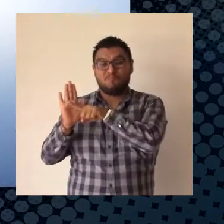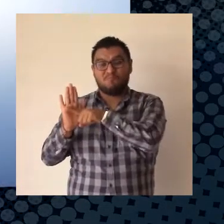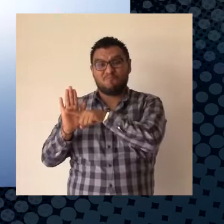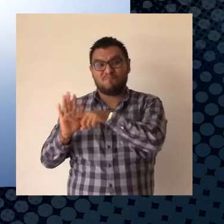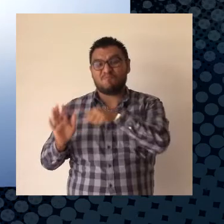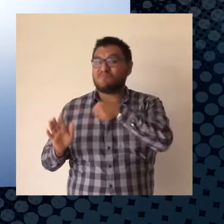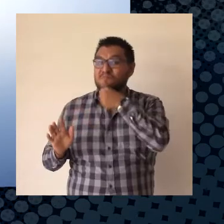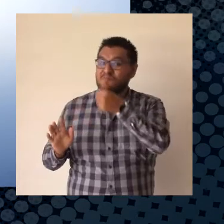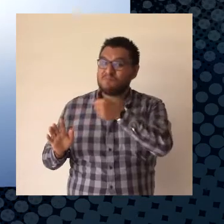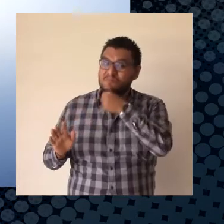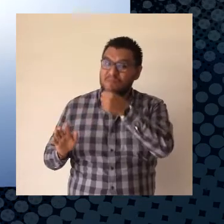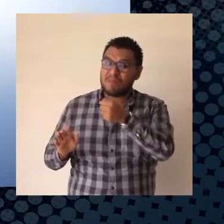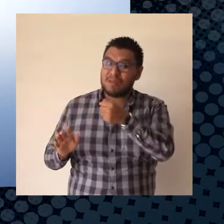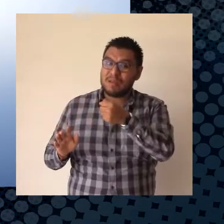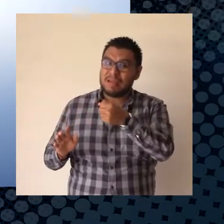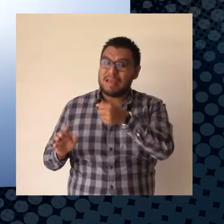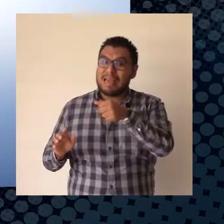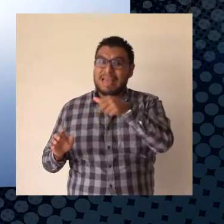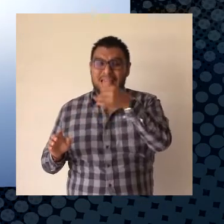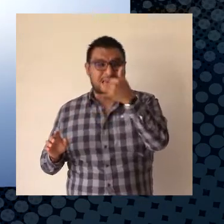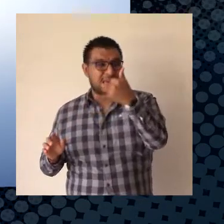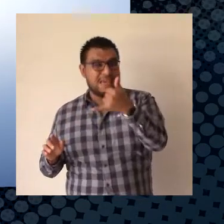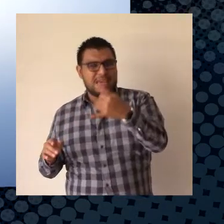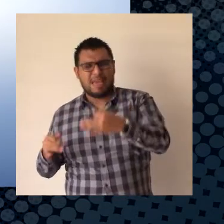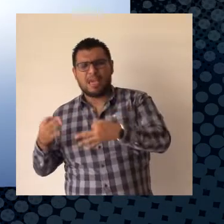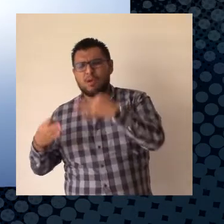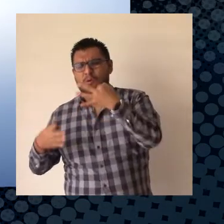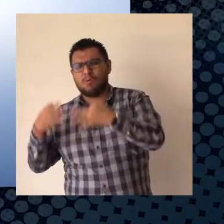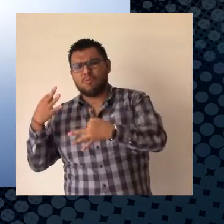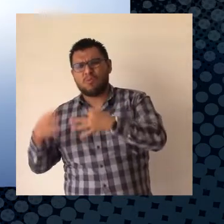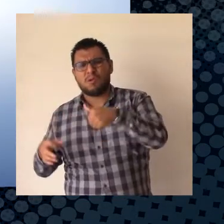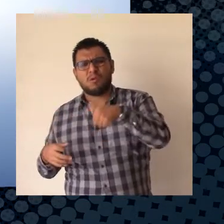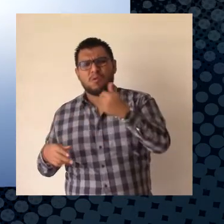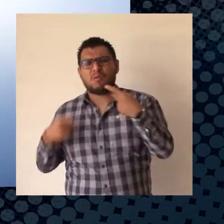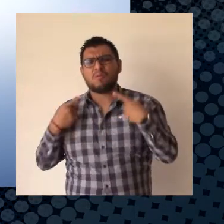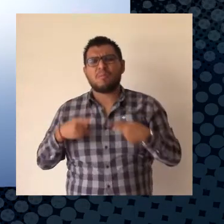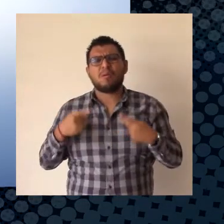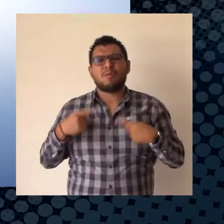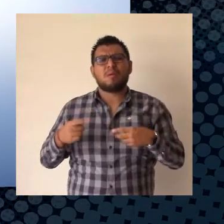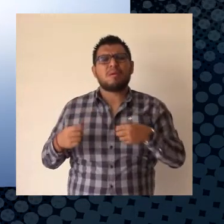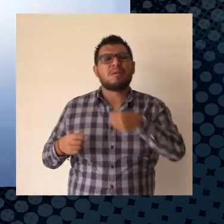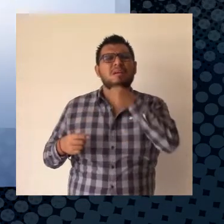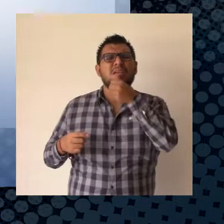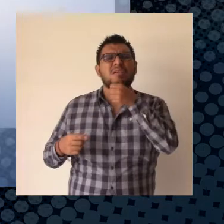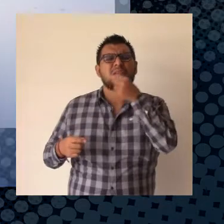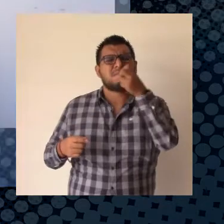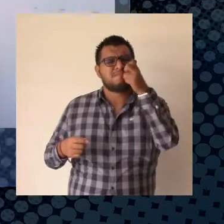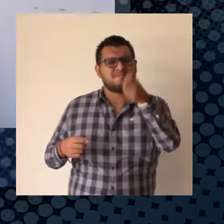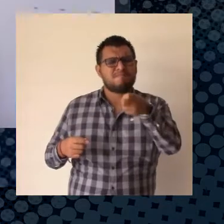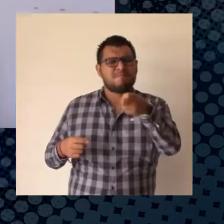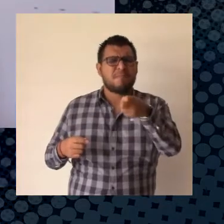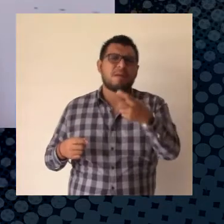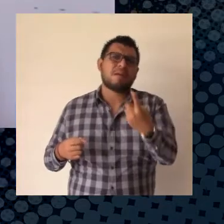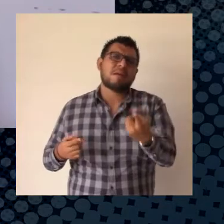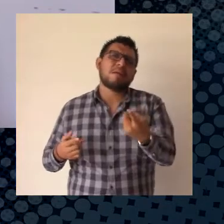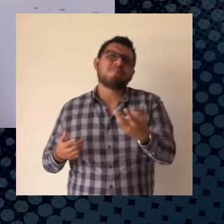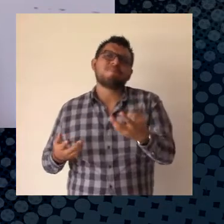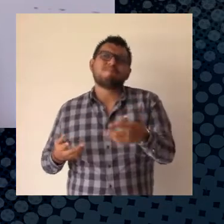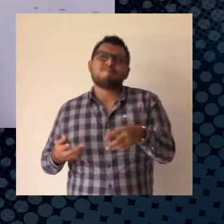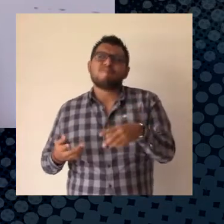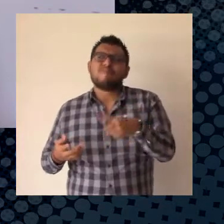murmuración y el juzgar a otros. ¿Qué es la murmuración? La murmuración es hablar